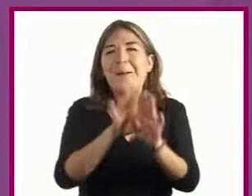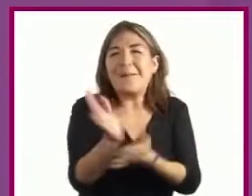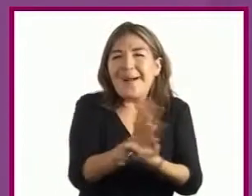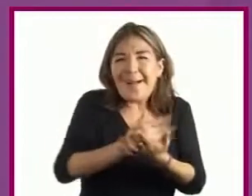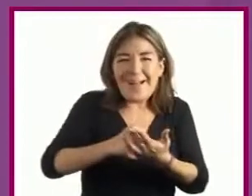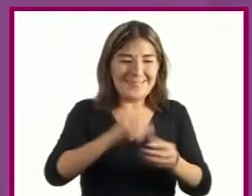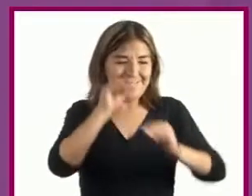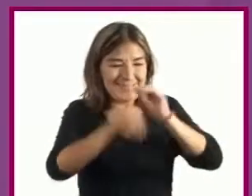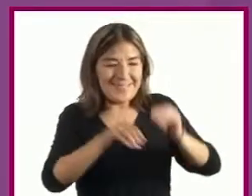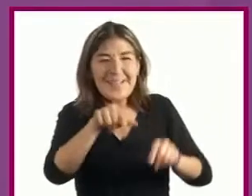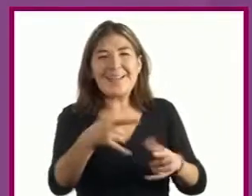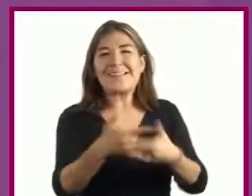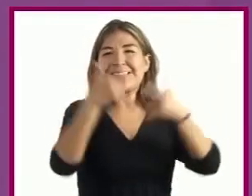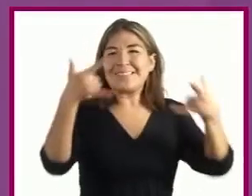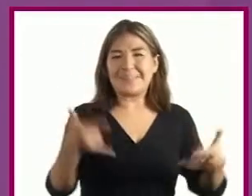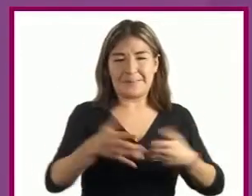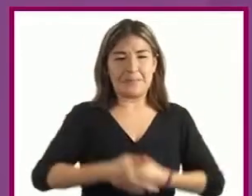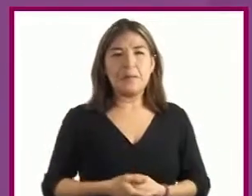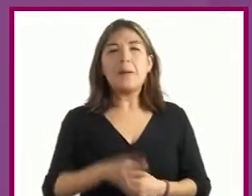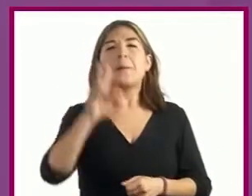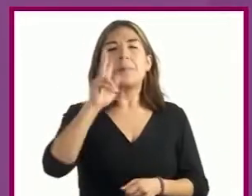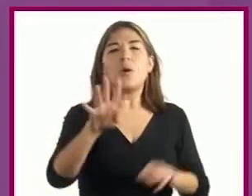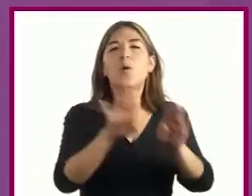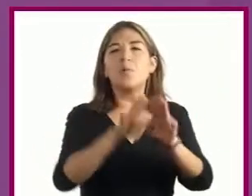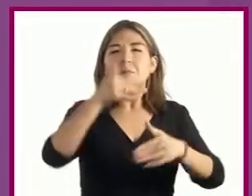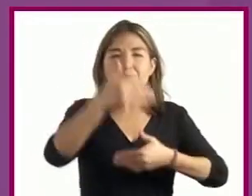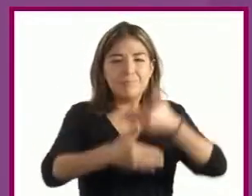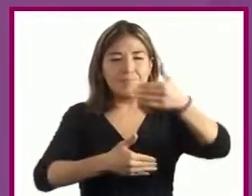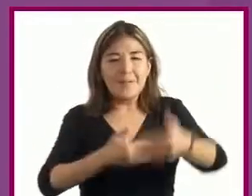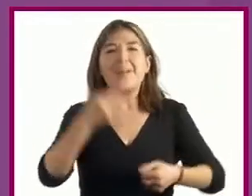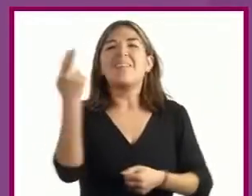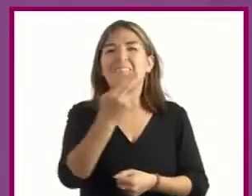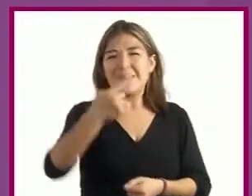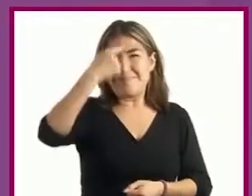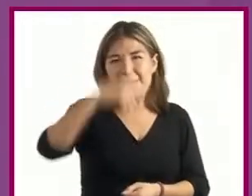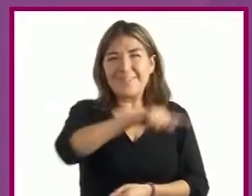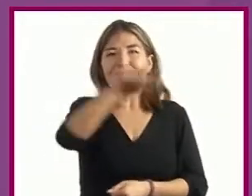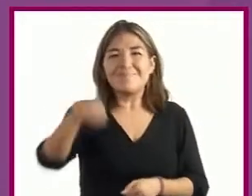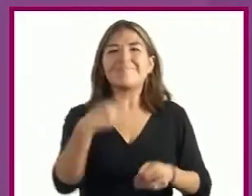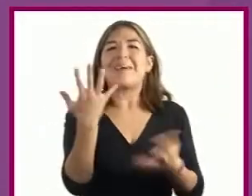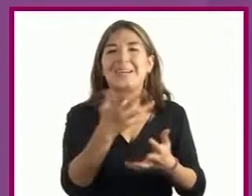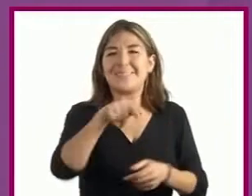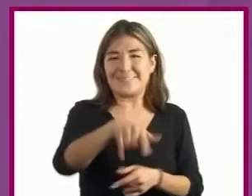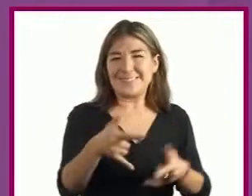historia. Vamos a ver paso a paso qué necesitamos